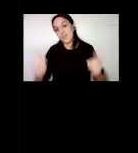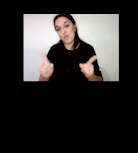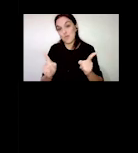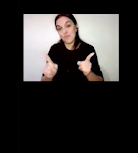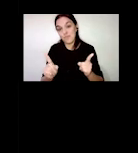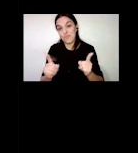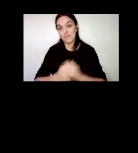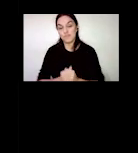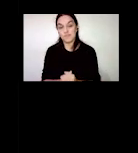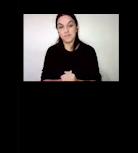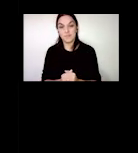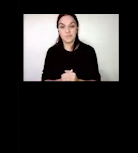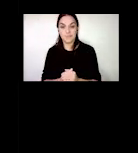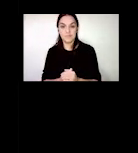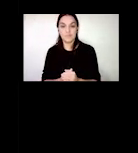este régimen.